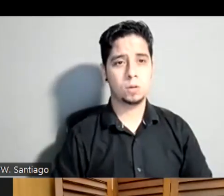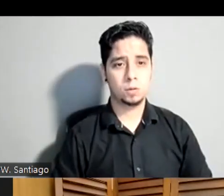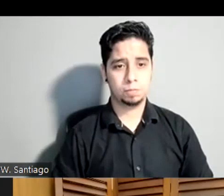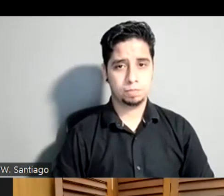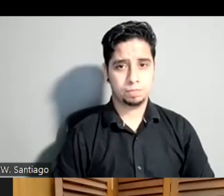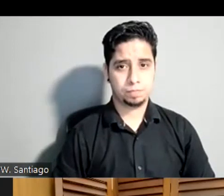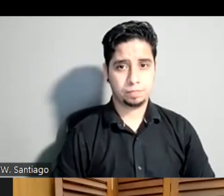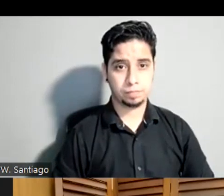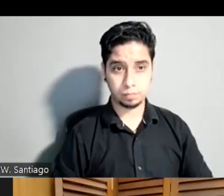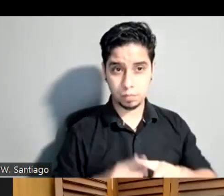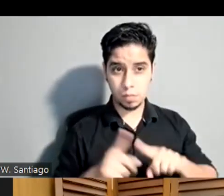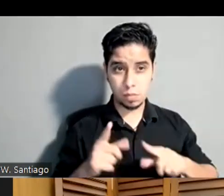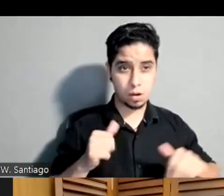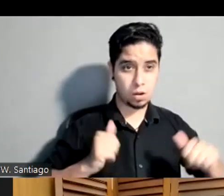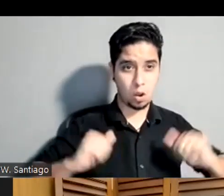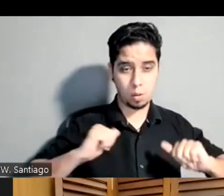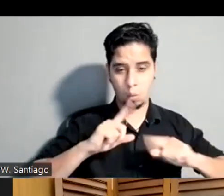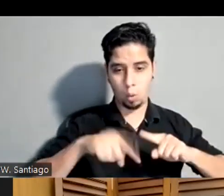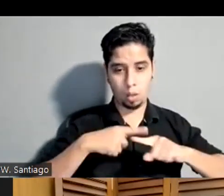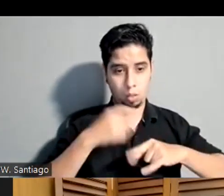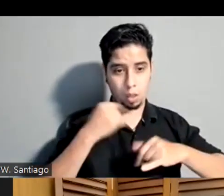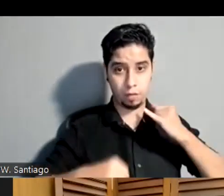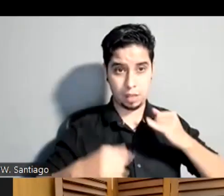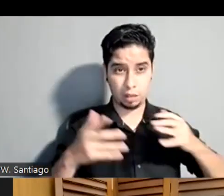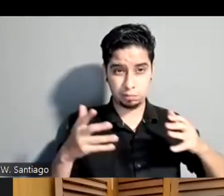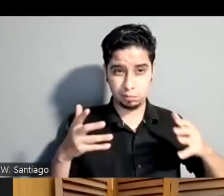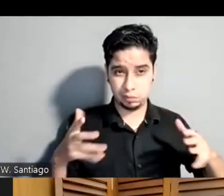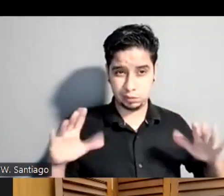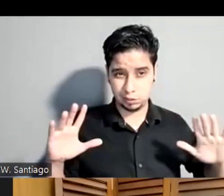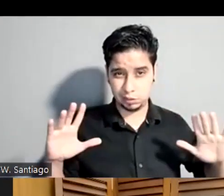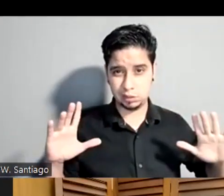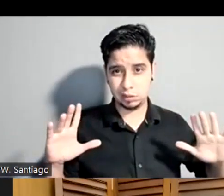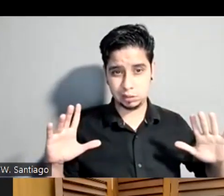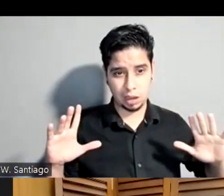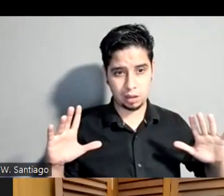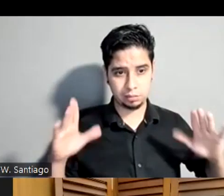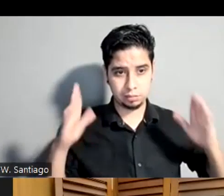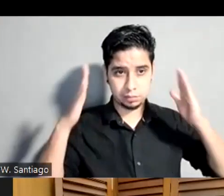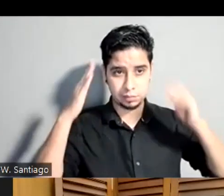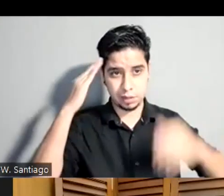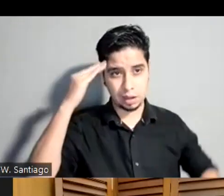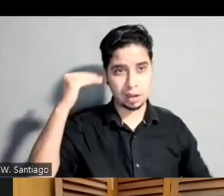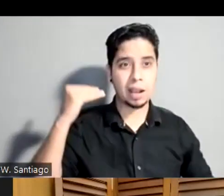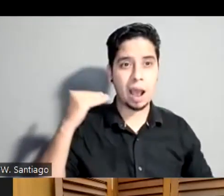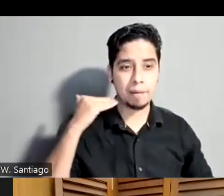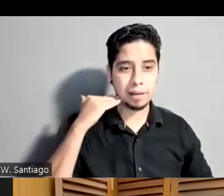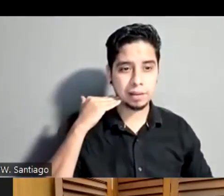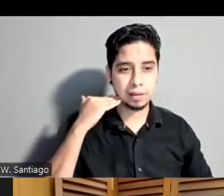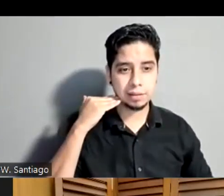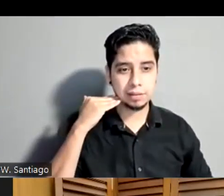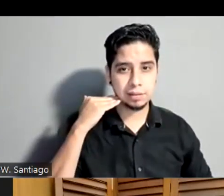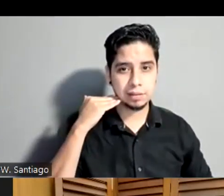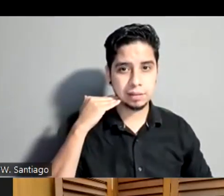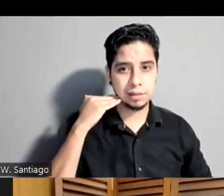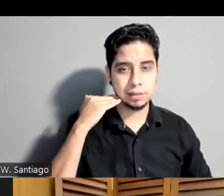hecho, pero la escena cuando tú ya al final que está la cabeza. La cabeza. En